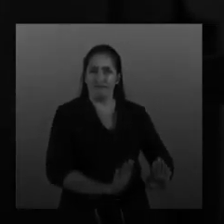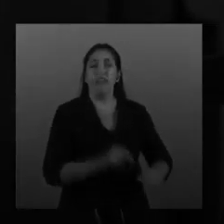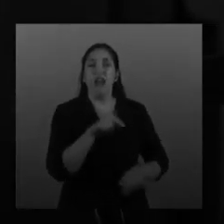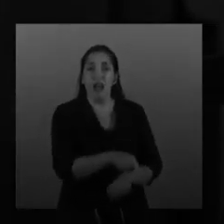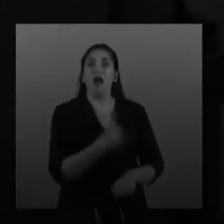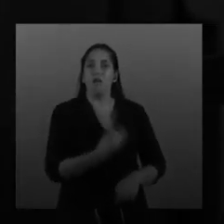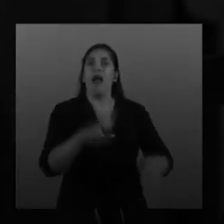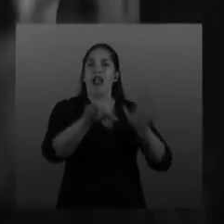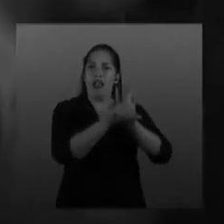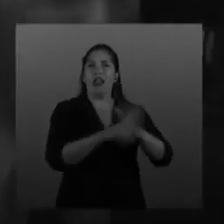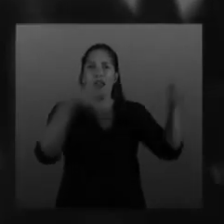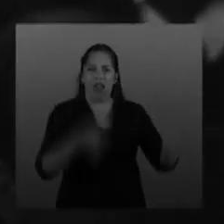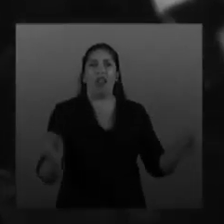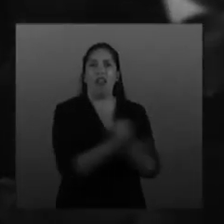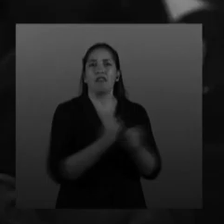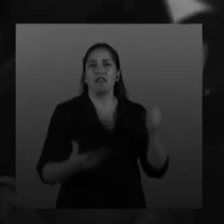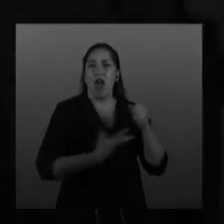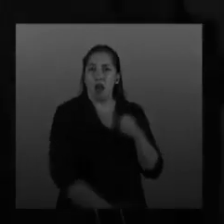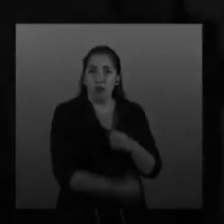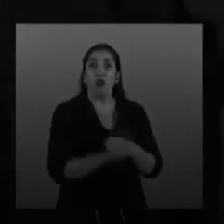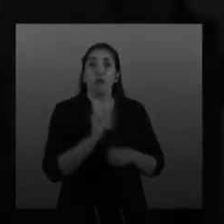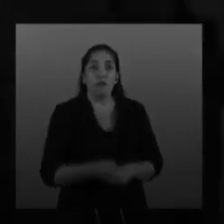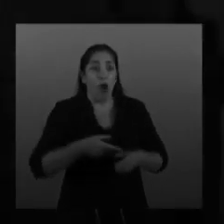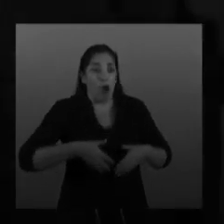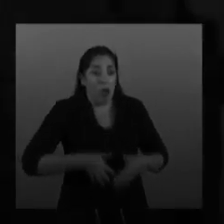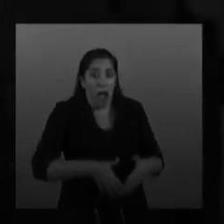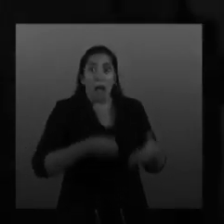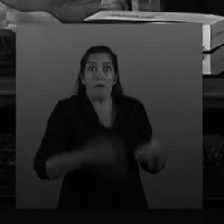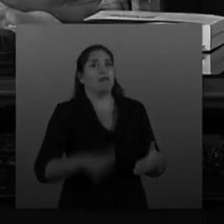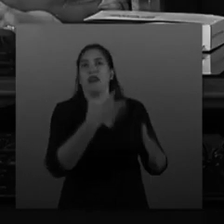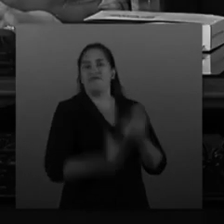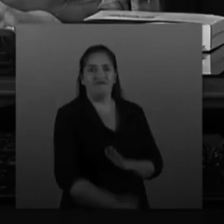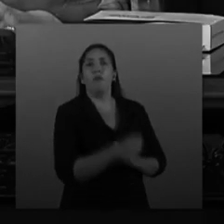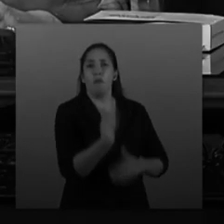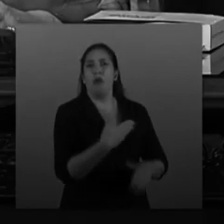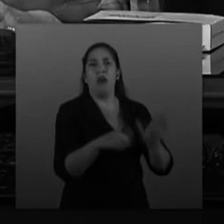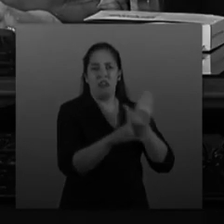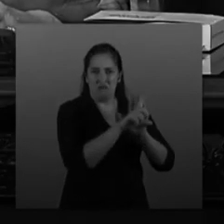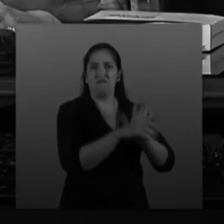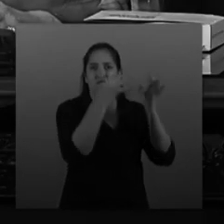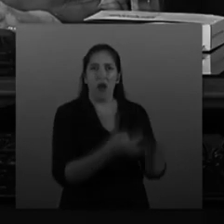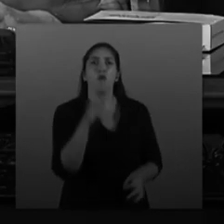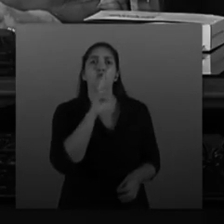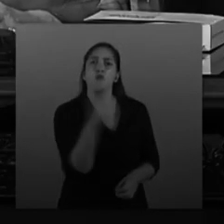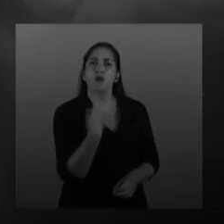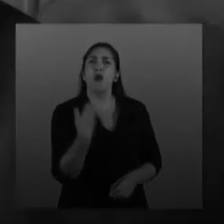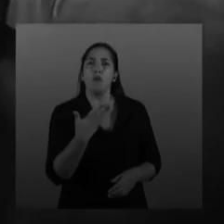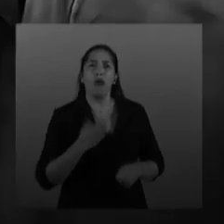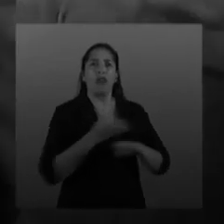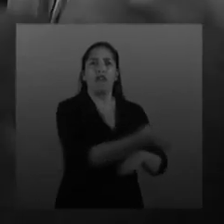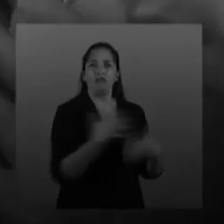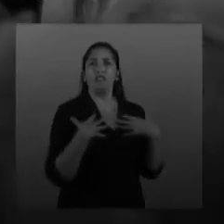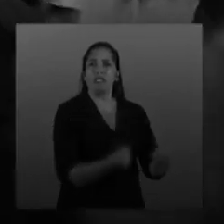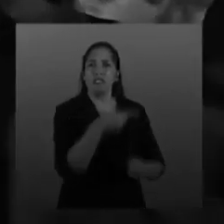que legalice el aborto en el tiempo inicial del embarazo y permita a las mujeres acceder al sistema de